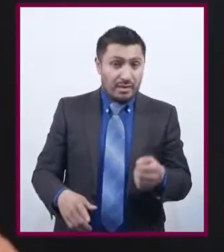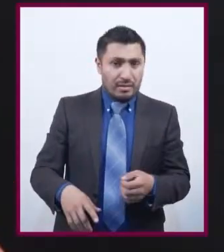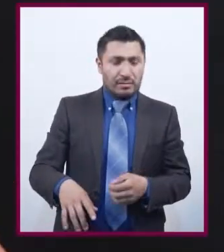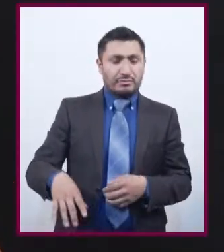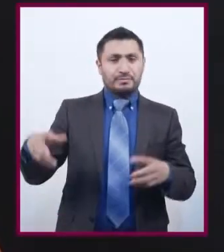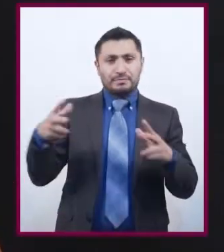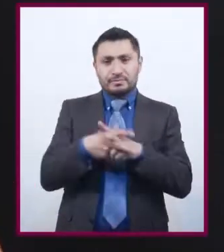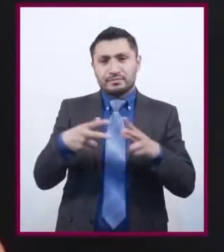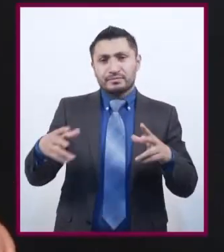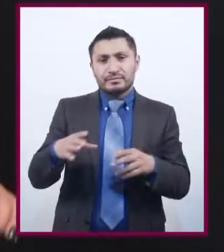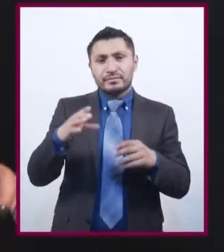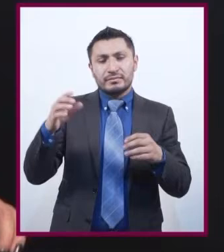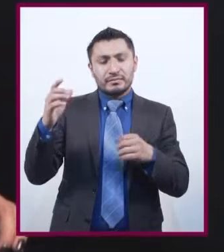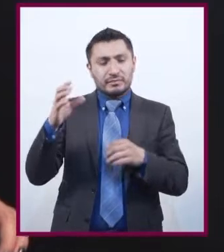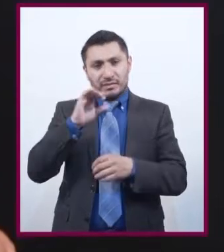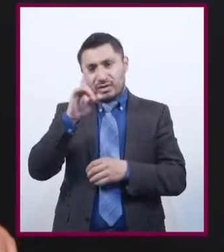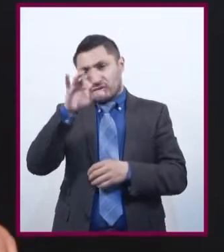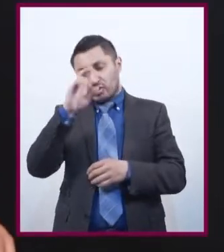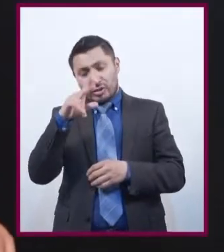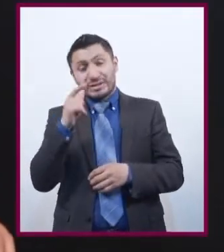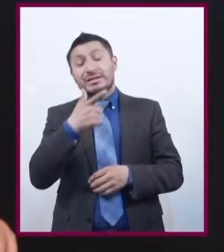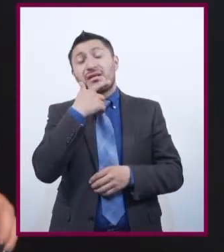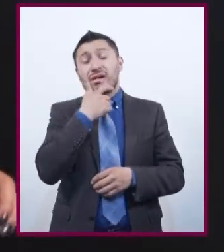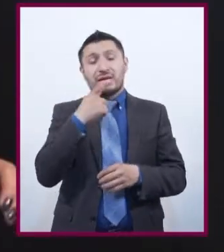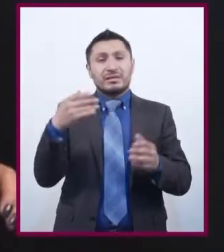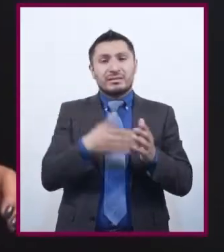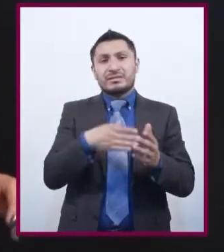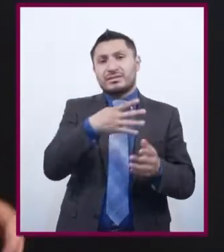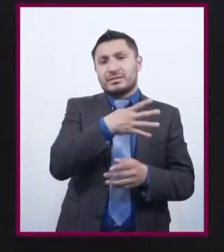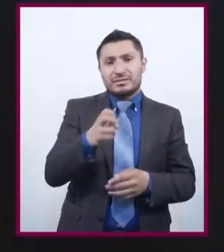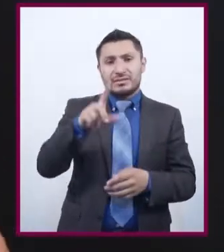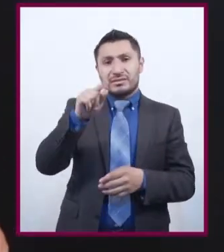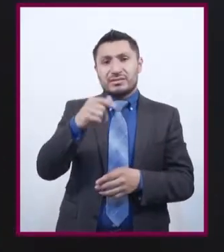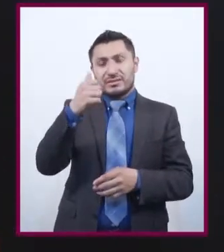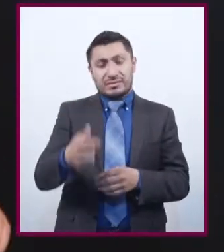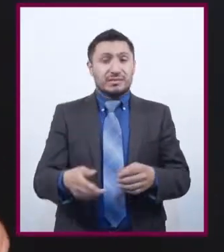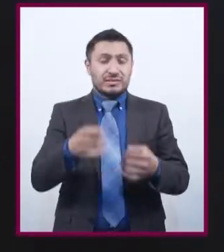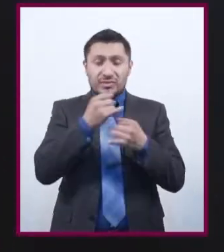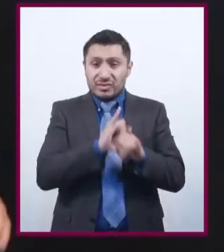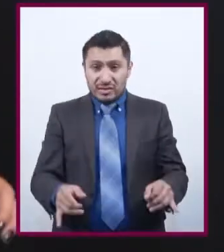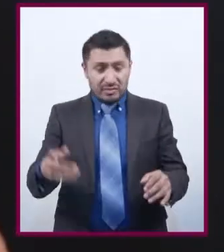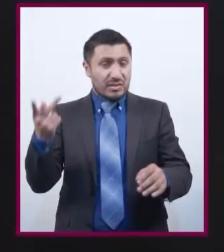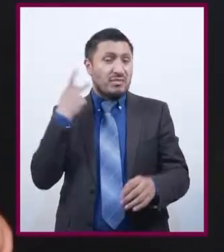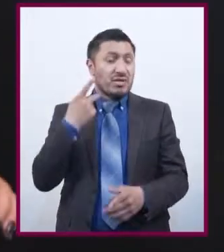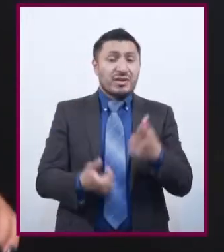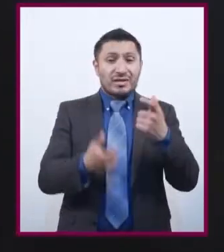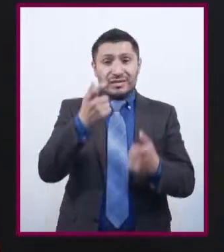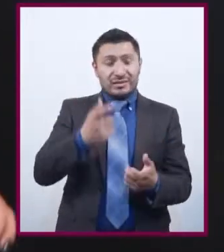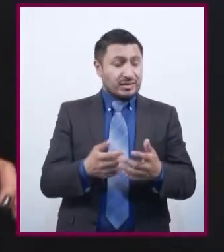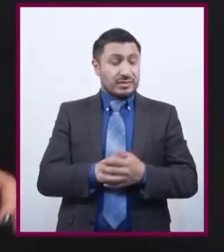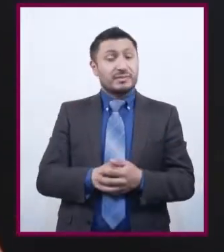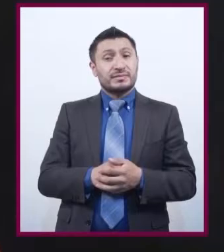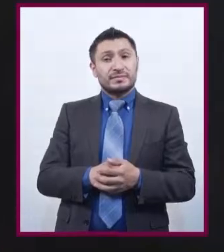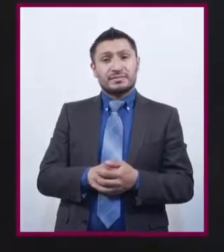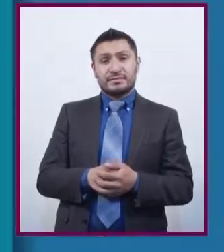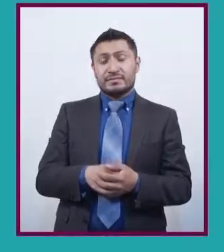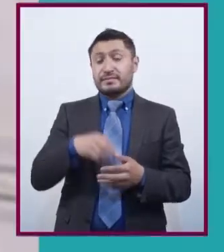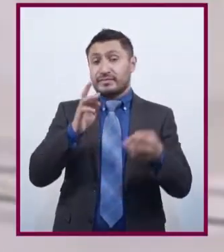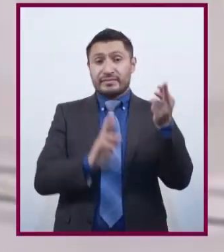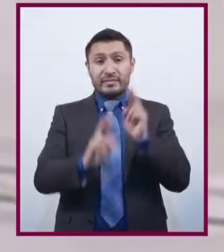de las colonias inglesas de Norteamérica en 1776 por su independencia económica y política del régimen colonial